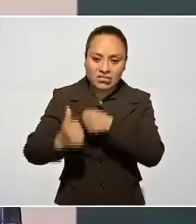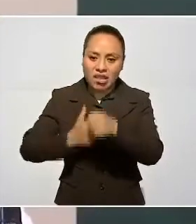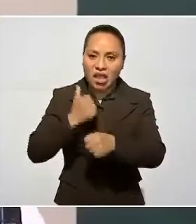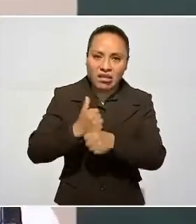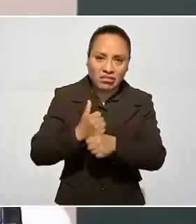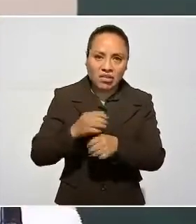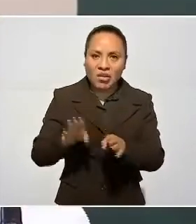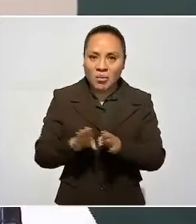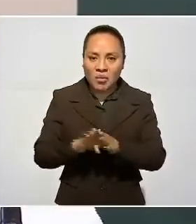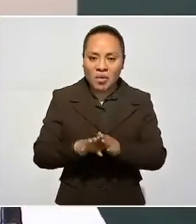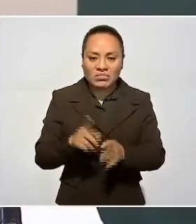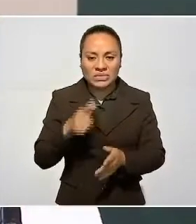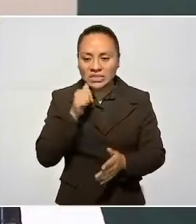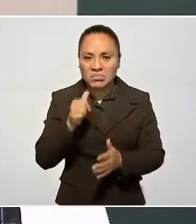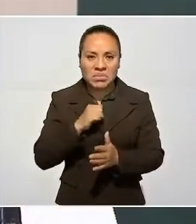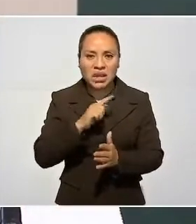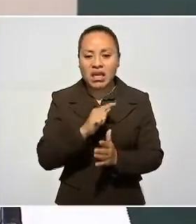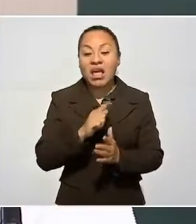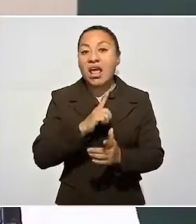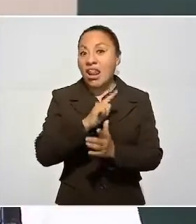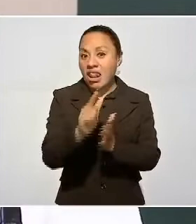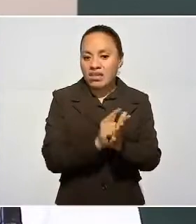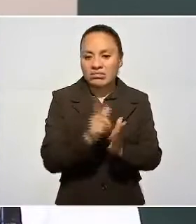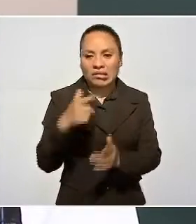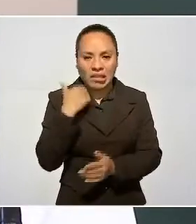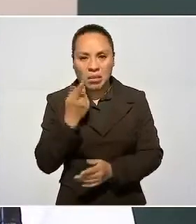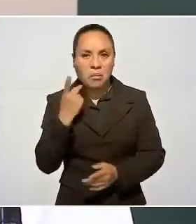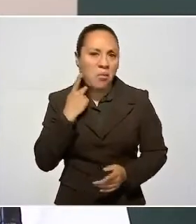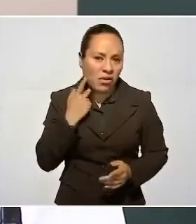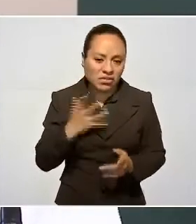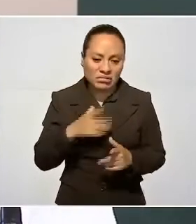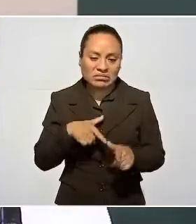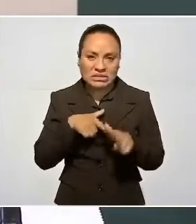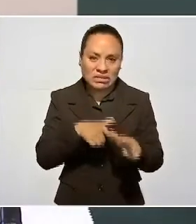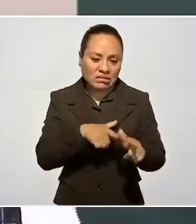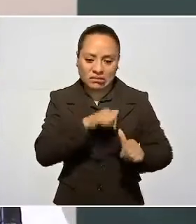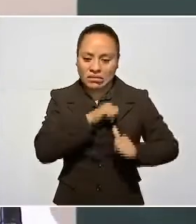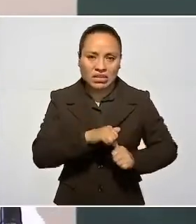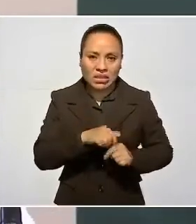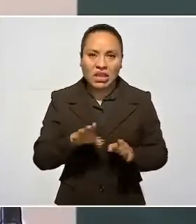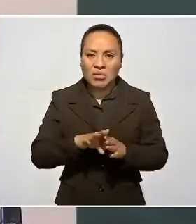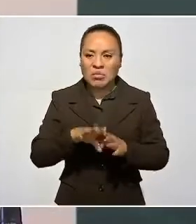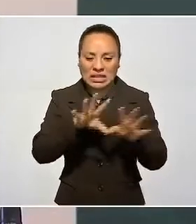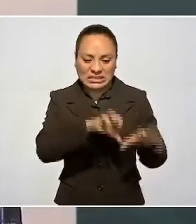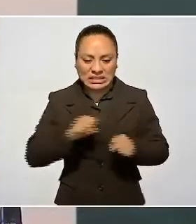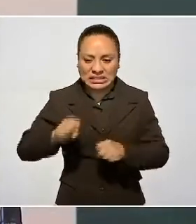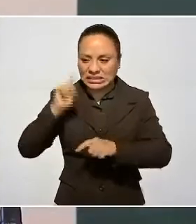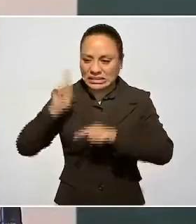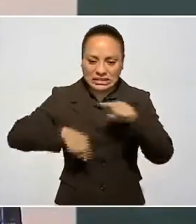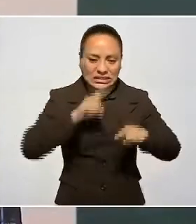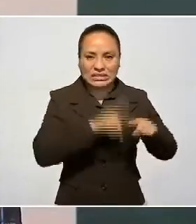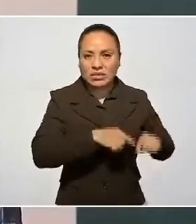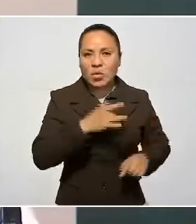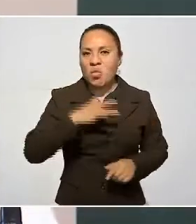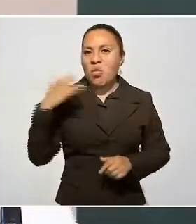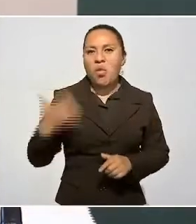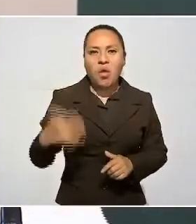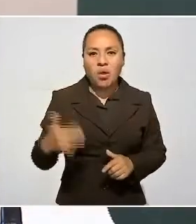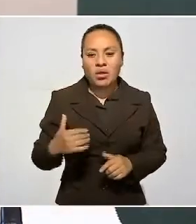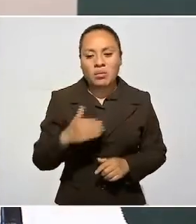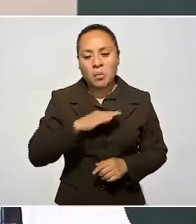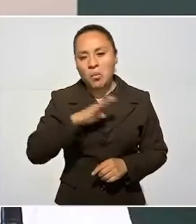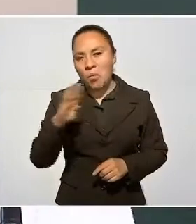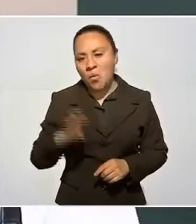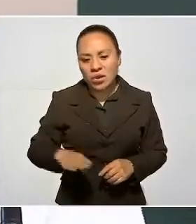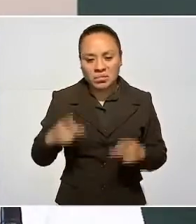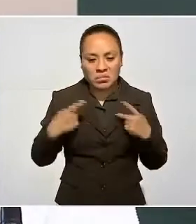el fallido régimen neoliberal que no trajo más que despojo e injusticias, dolor y muerte